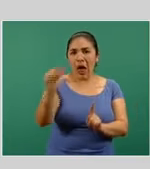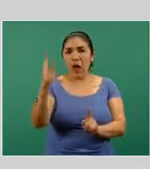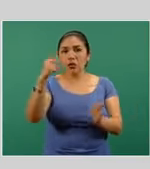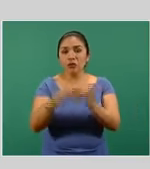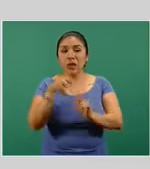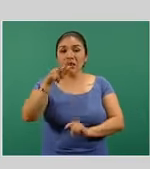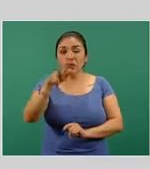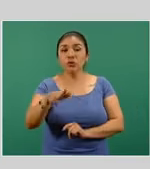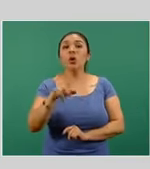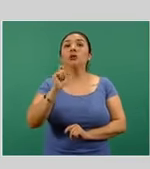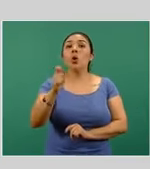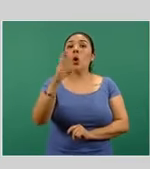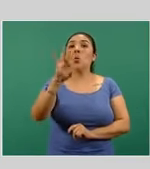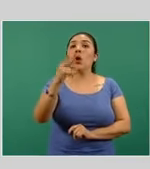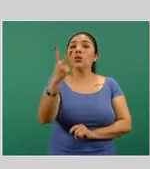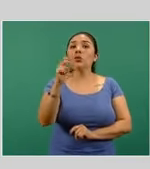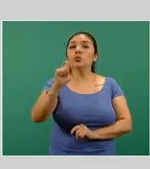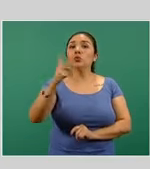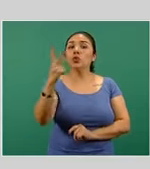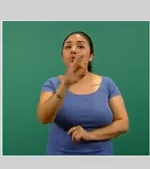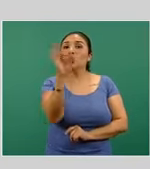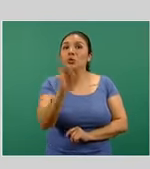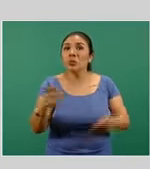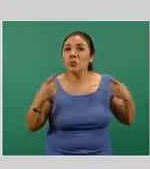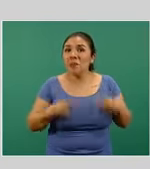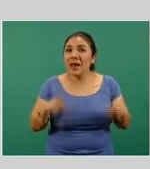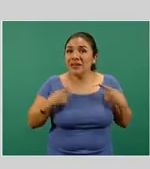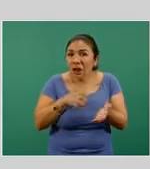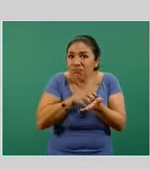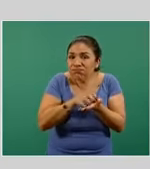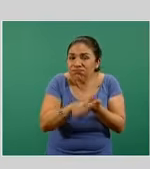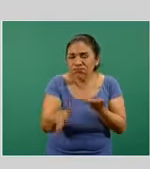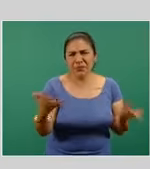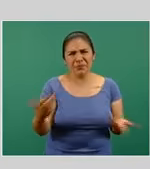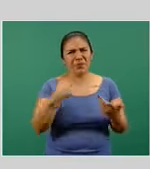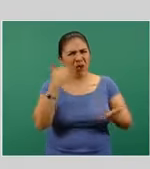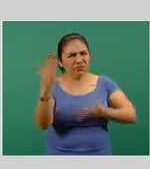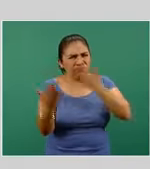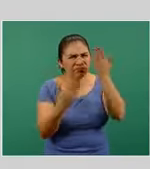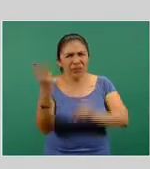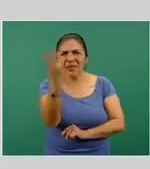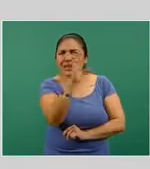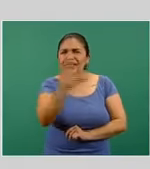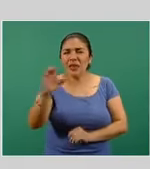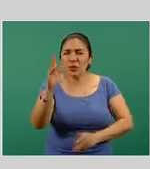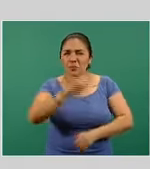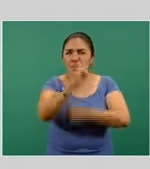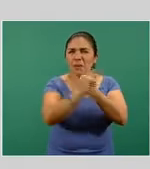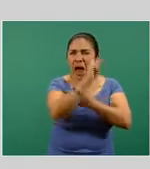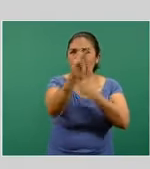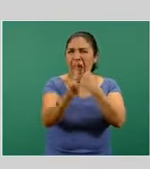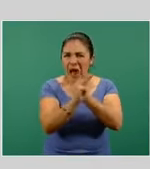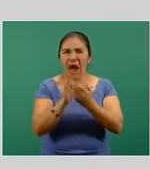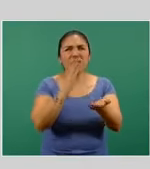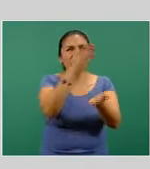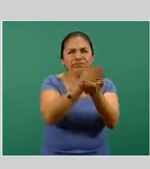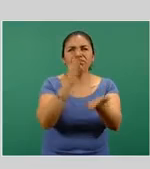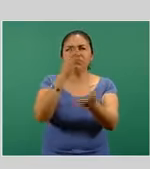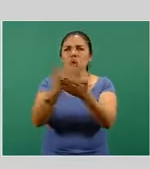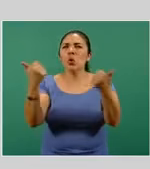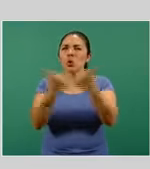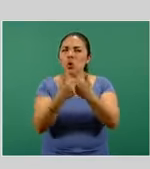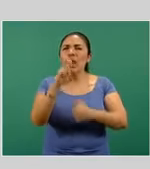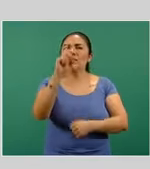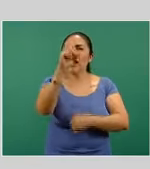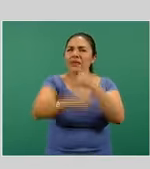de 42.2%. En estudios que hemos hecho en 300 países y seguidos por más de